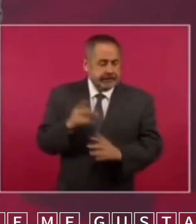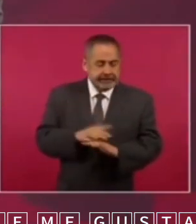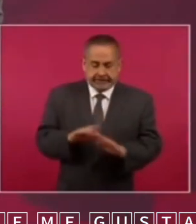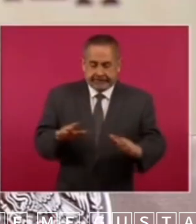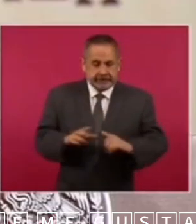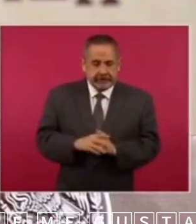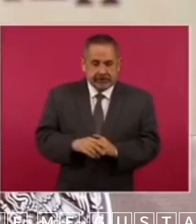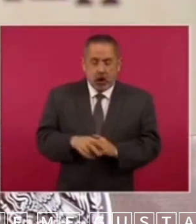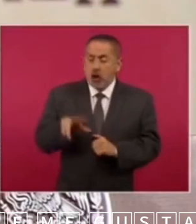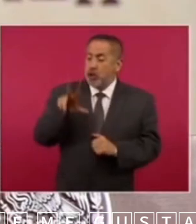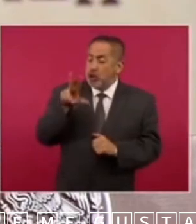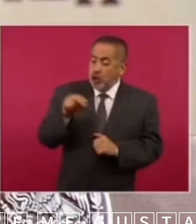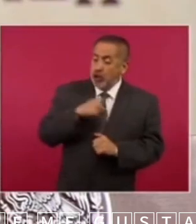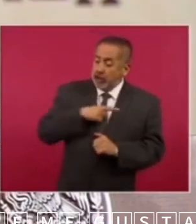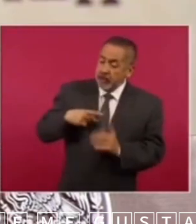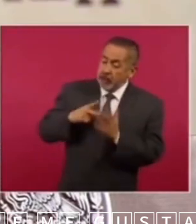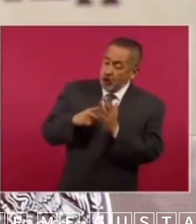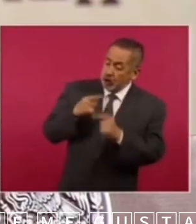La no repetición